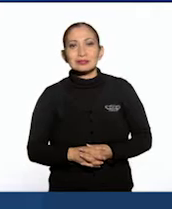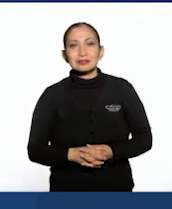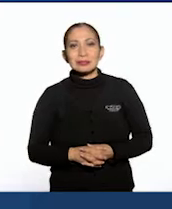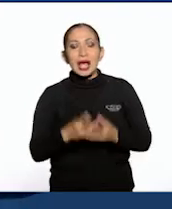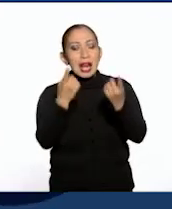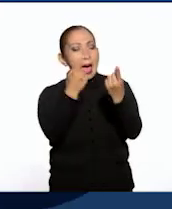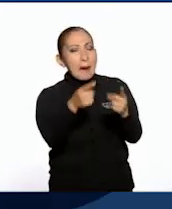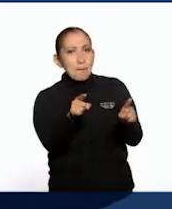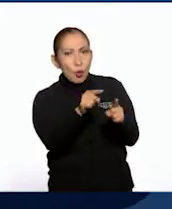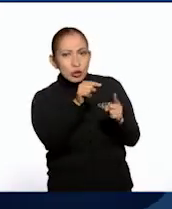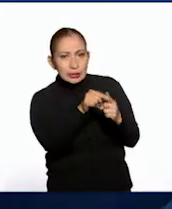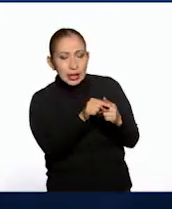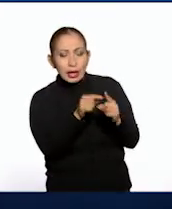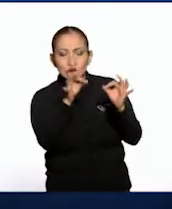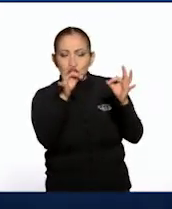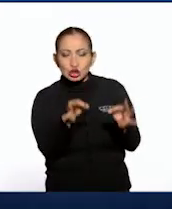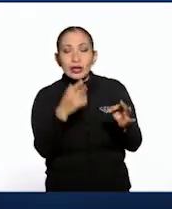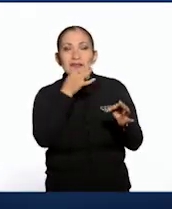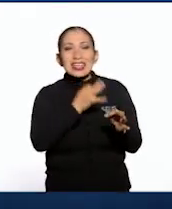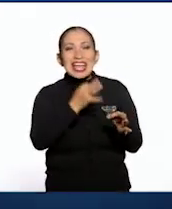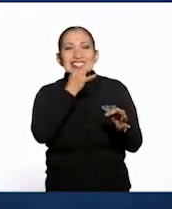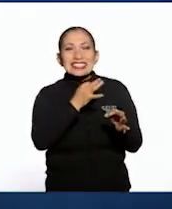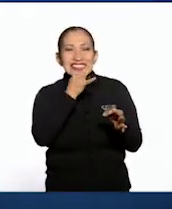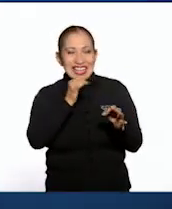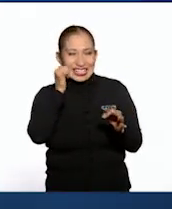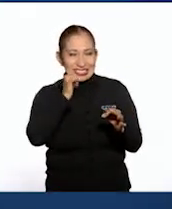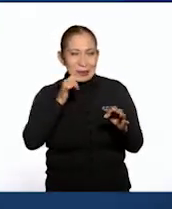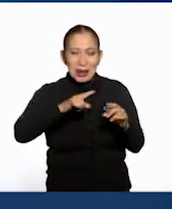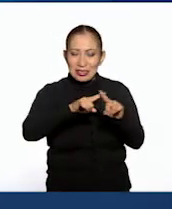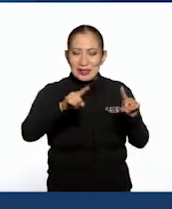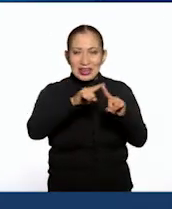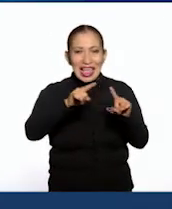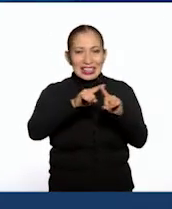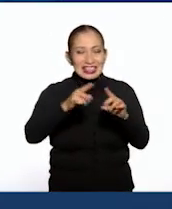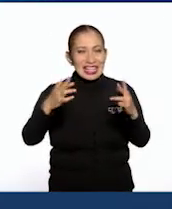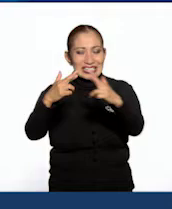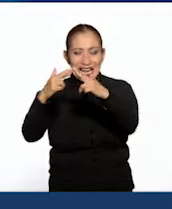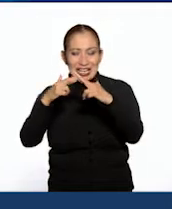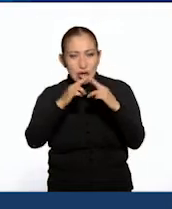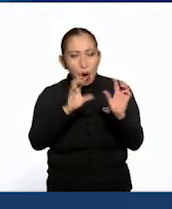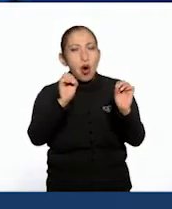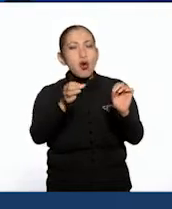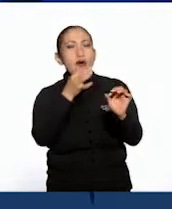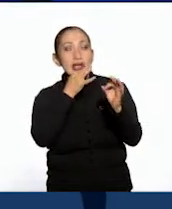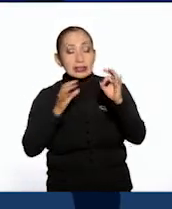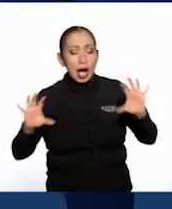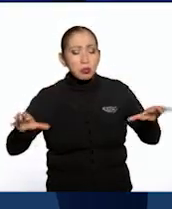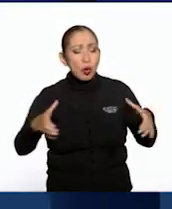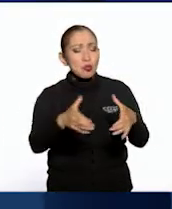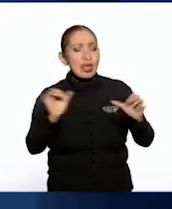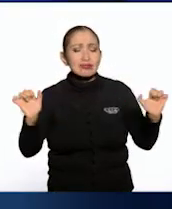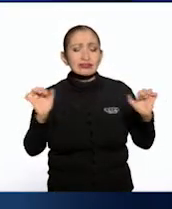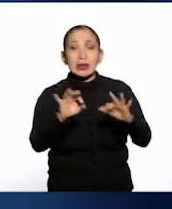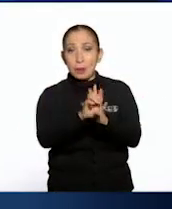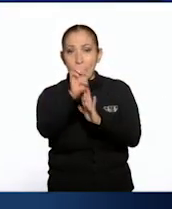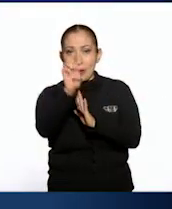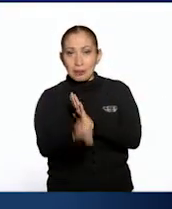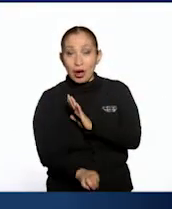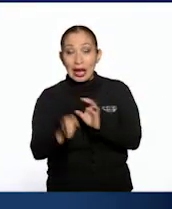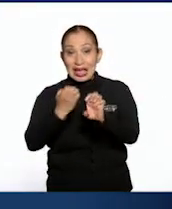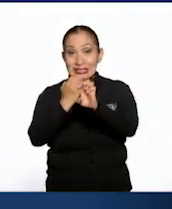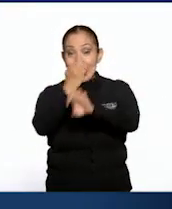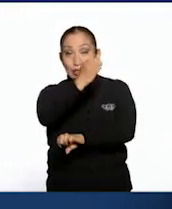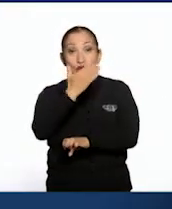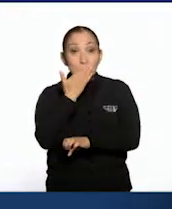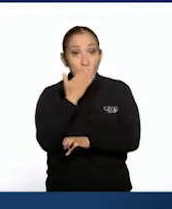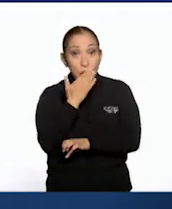La música, típica en los festejos y celebraciones de distinto tipo de ceremonias, une a la comunidad. Por ejemplo, en el estado